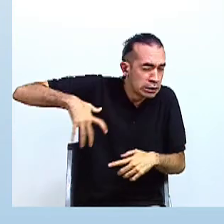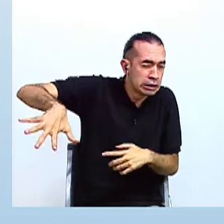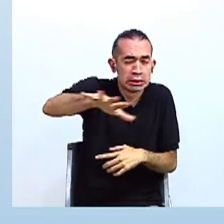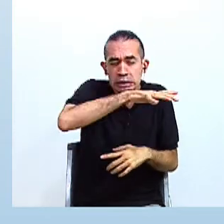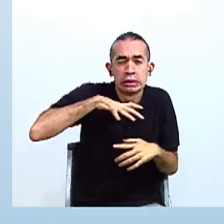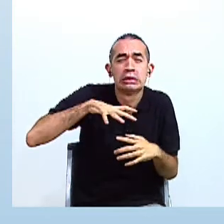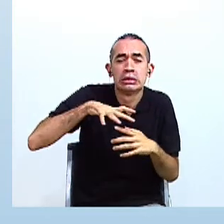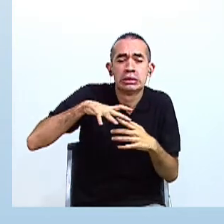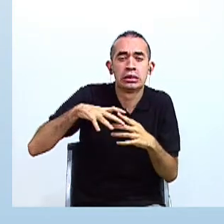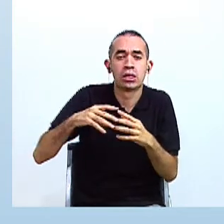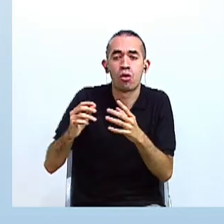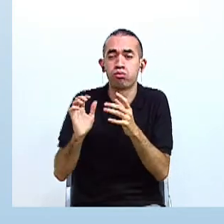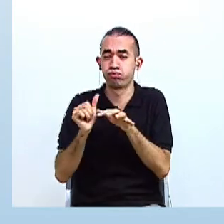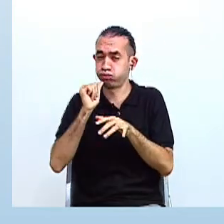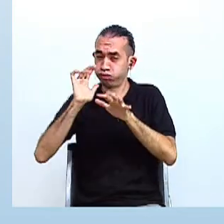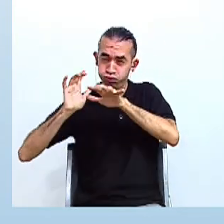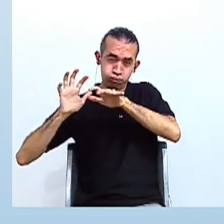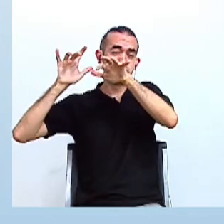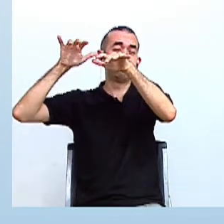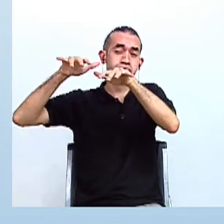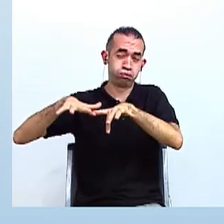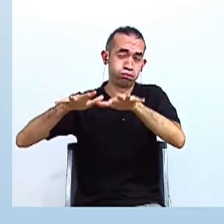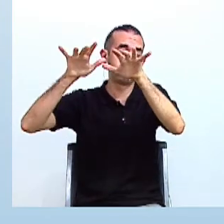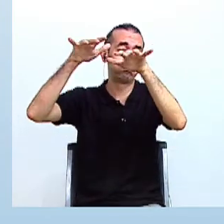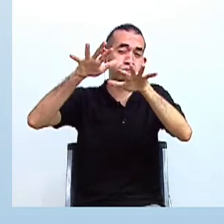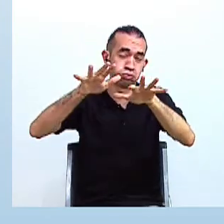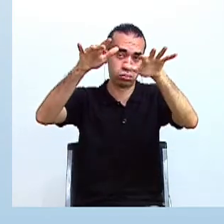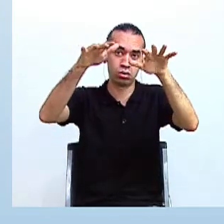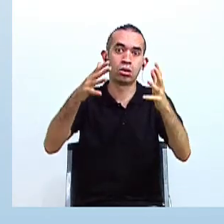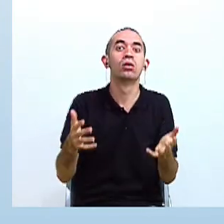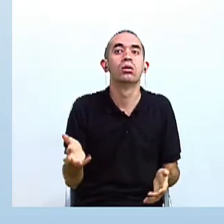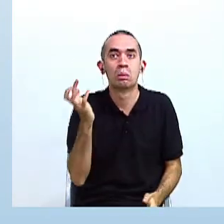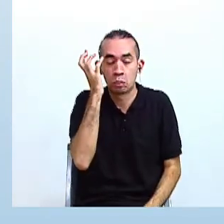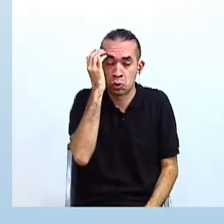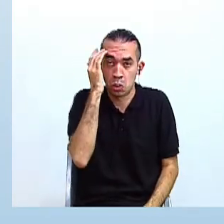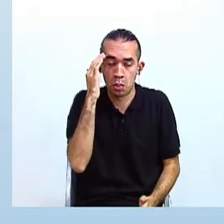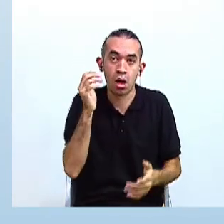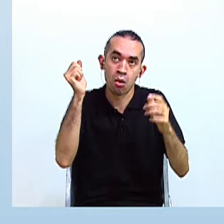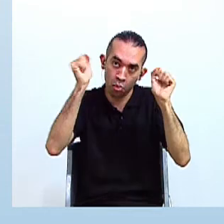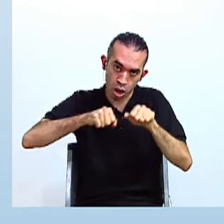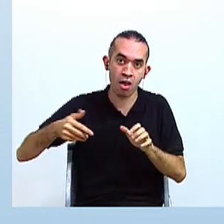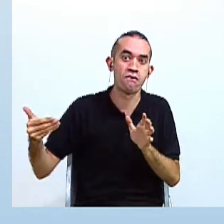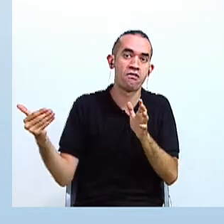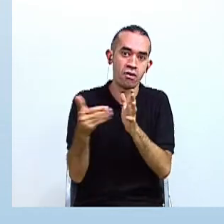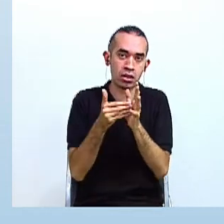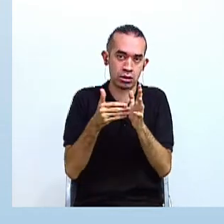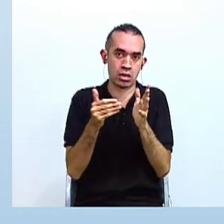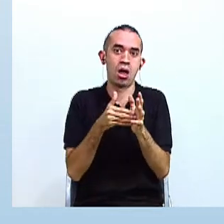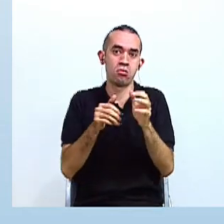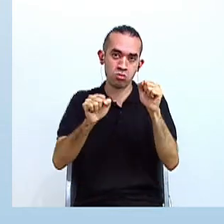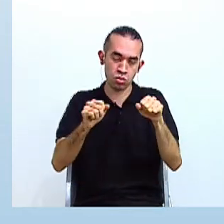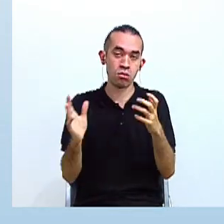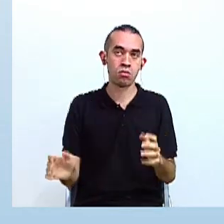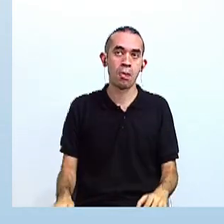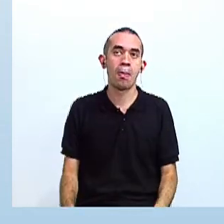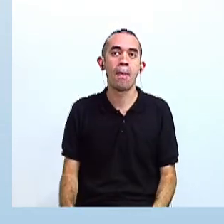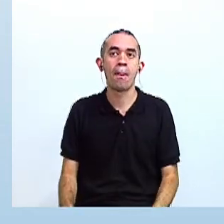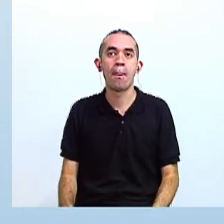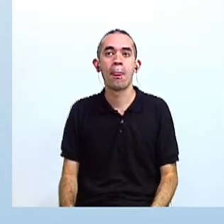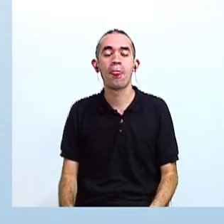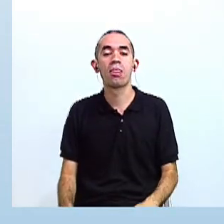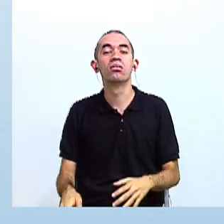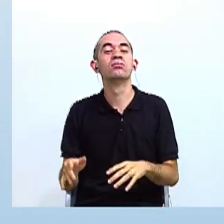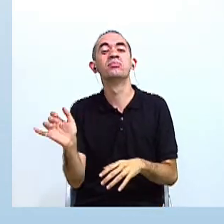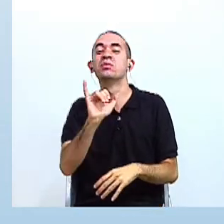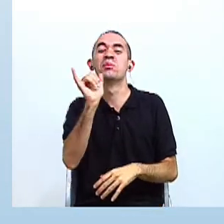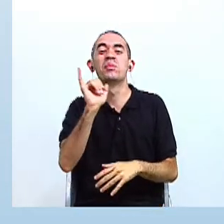todo esto que realmente nos preocupa por la posibilidad de que podamos sufrir afectación por estos fenómenos. En algunas